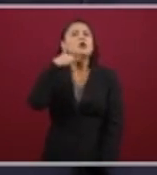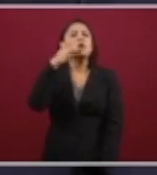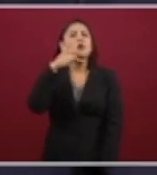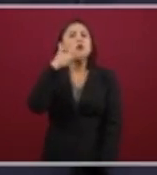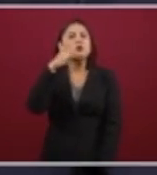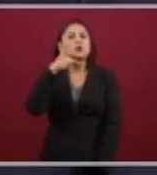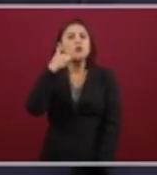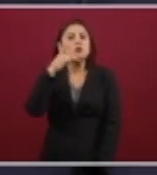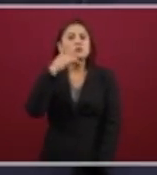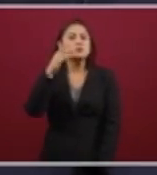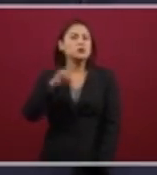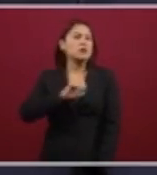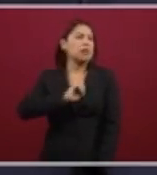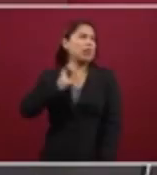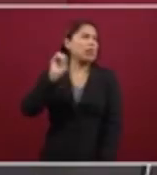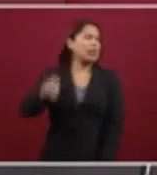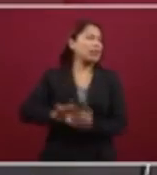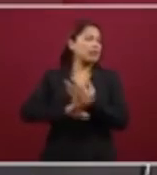Ixcareca,